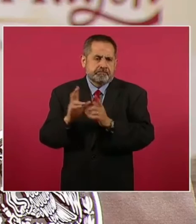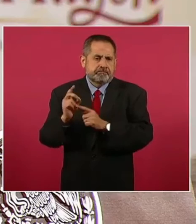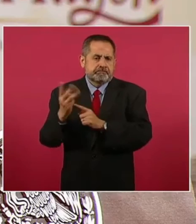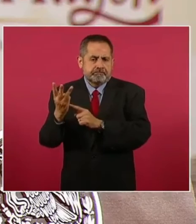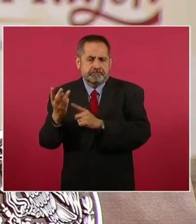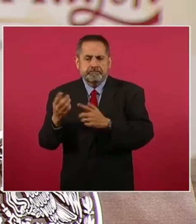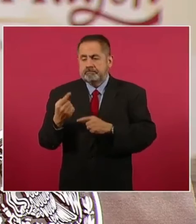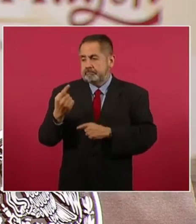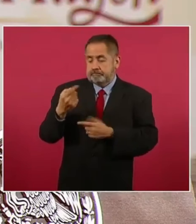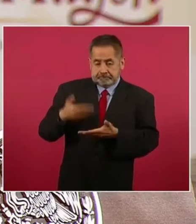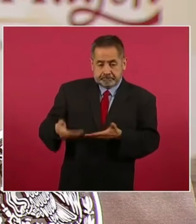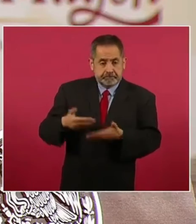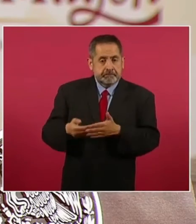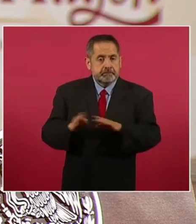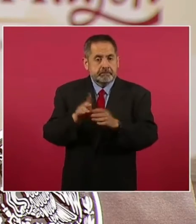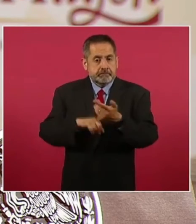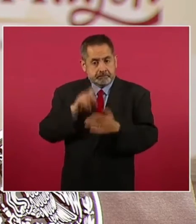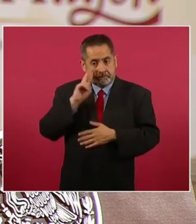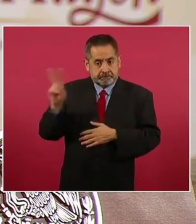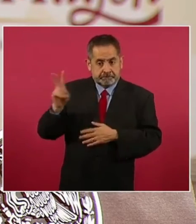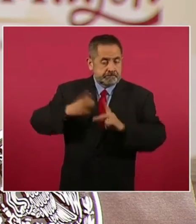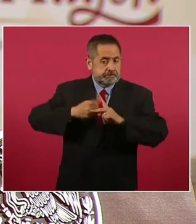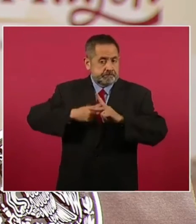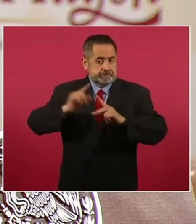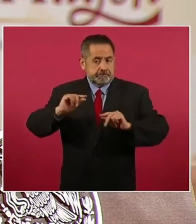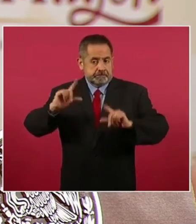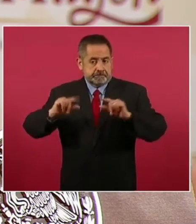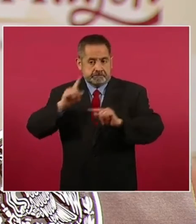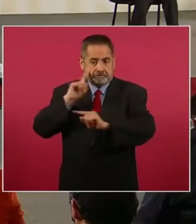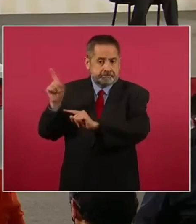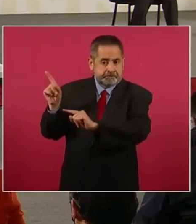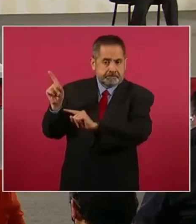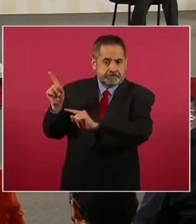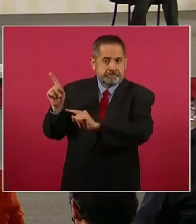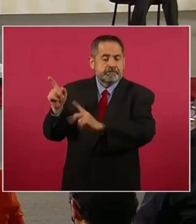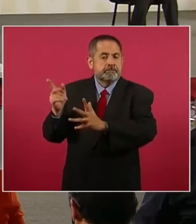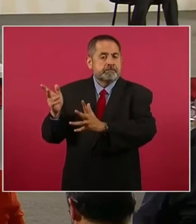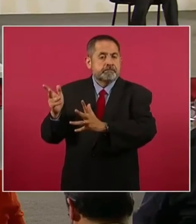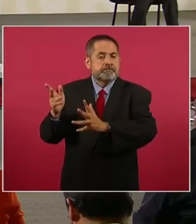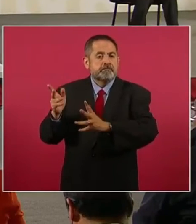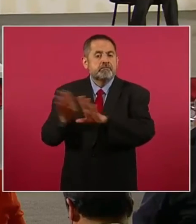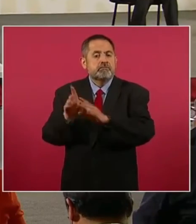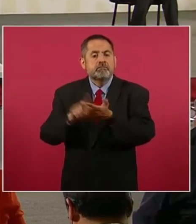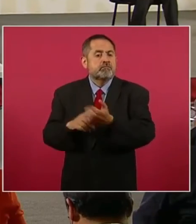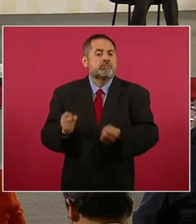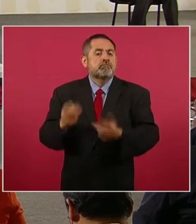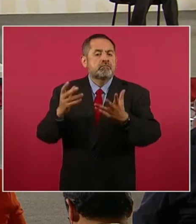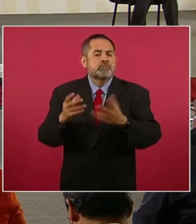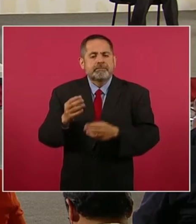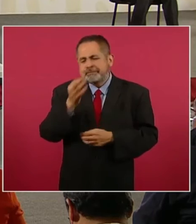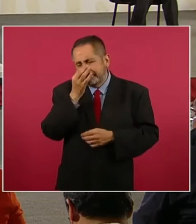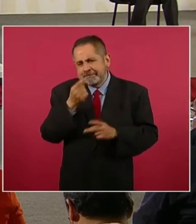semanas, y afortunadamente lo podemos ver de manera gráfica en el extremo derecho de esa curva. Es